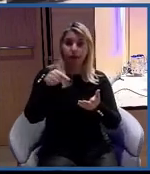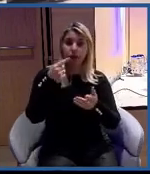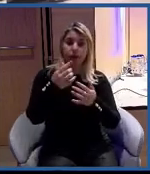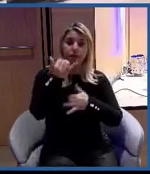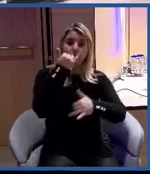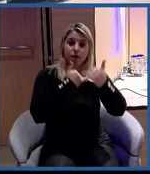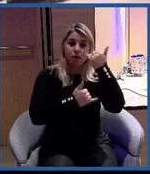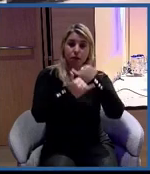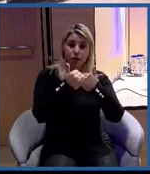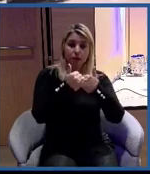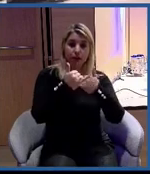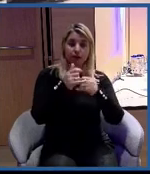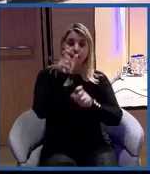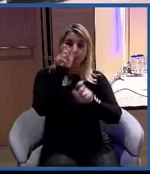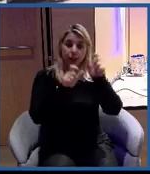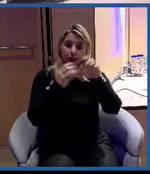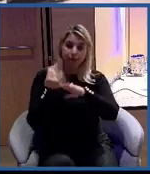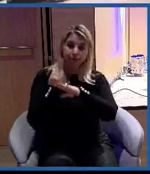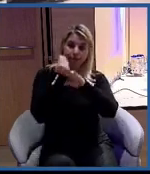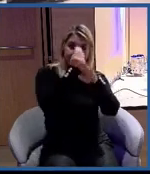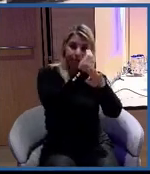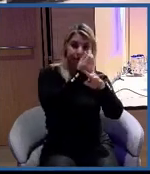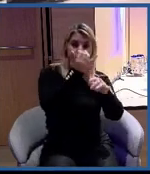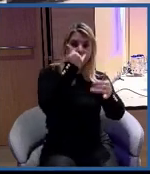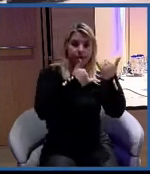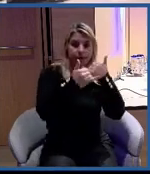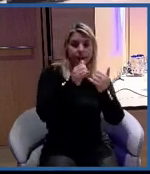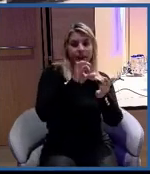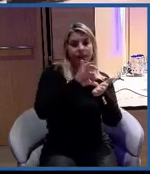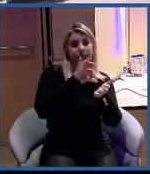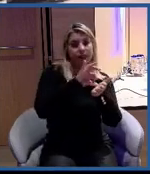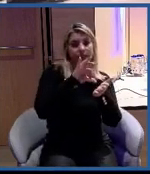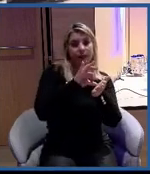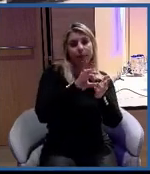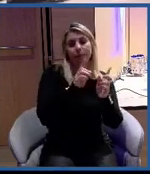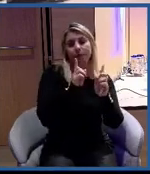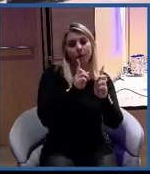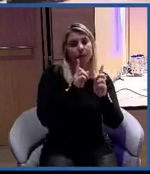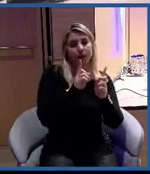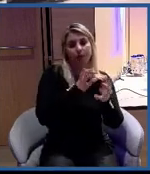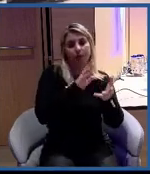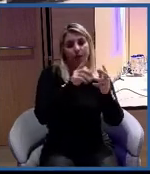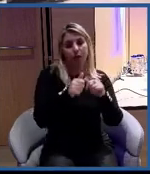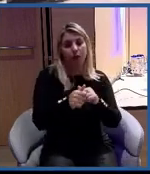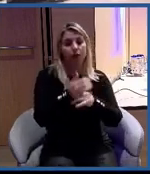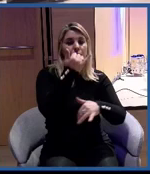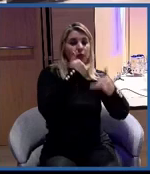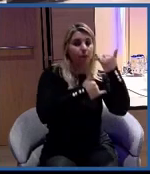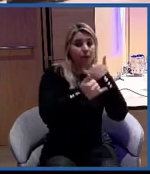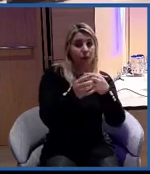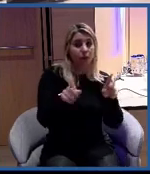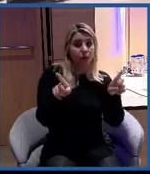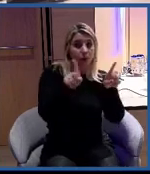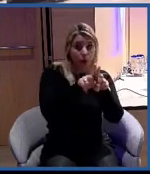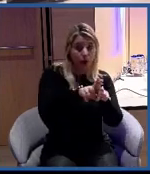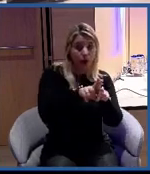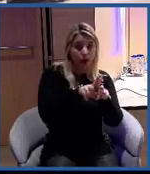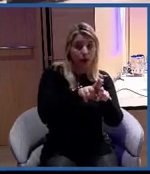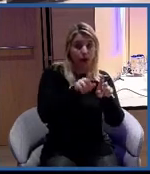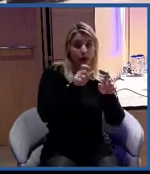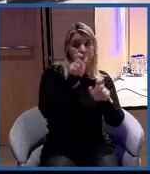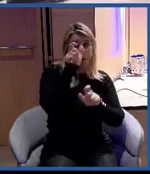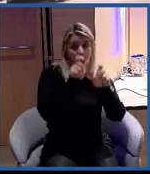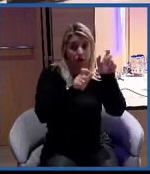información de nuestros candidatos está sistematizada de la misma forma es decir tenemos la misma información para los